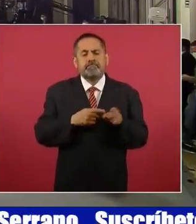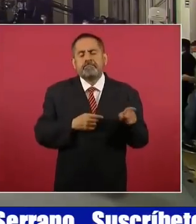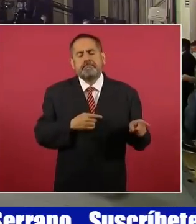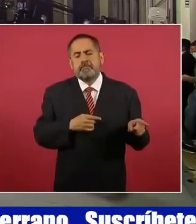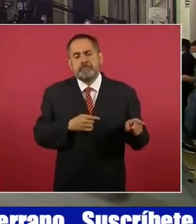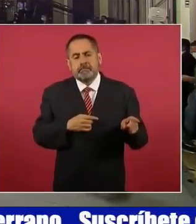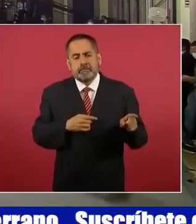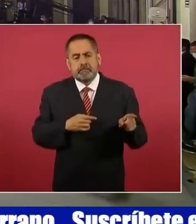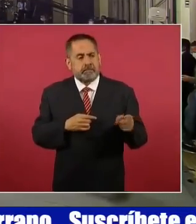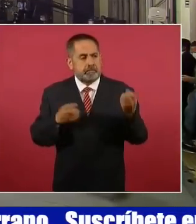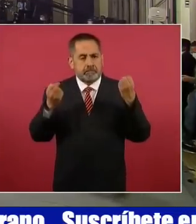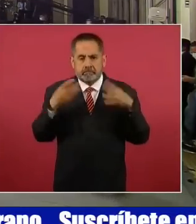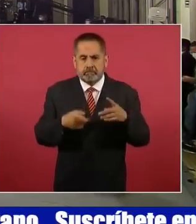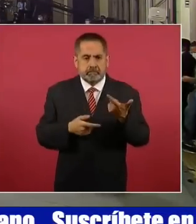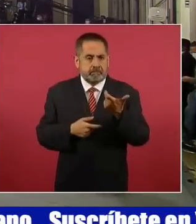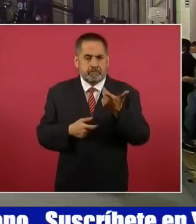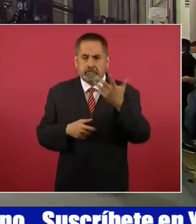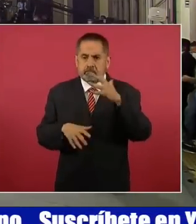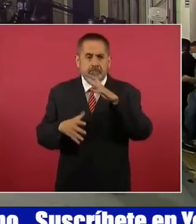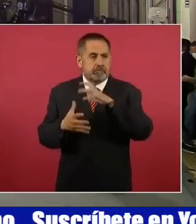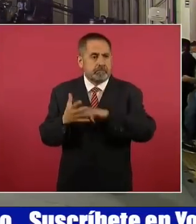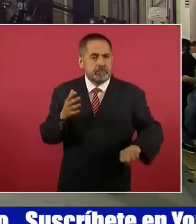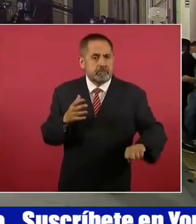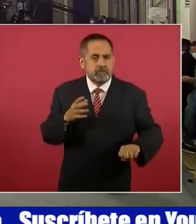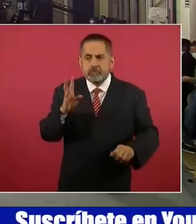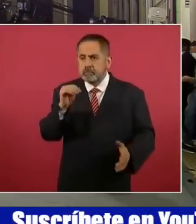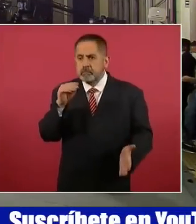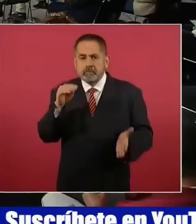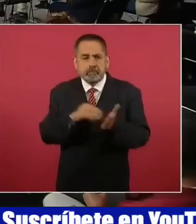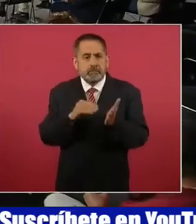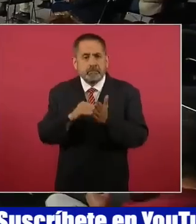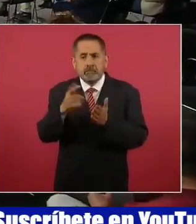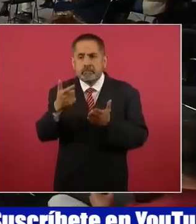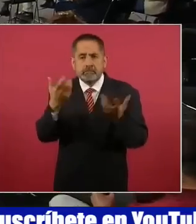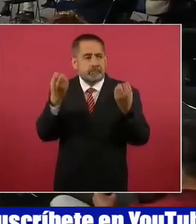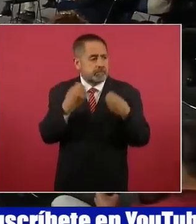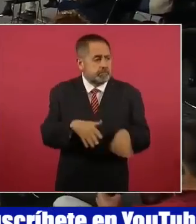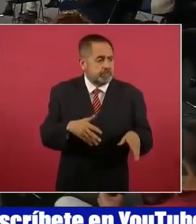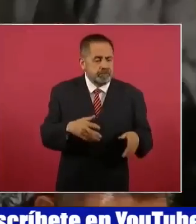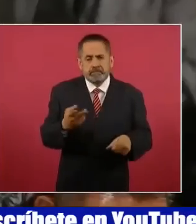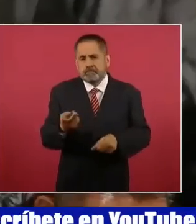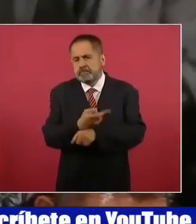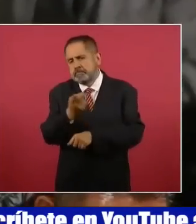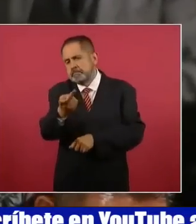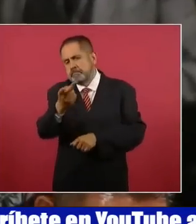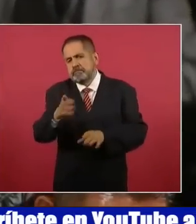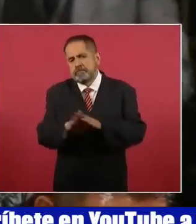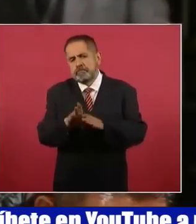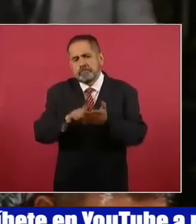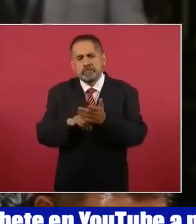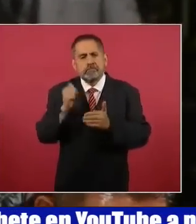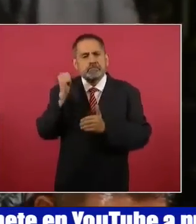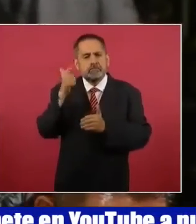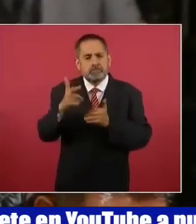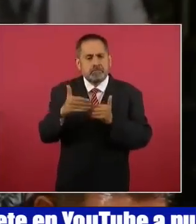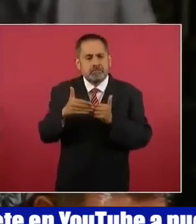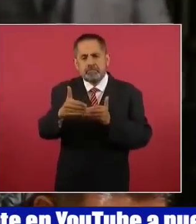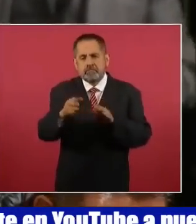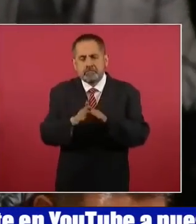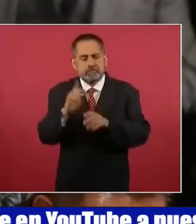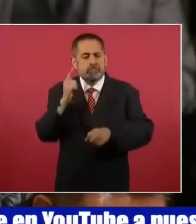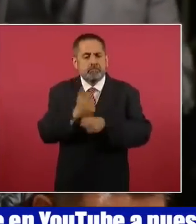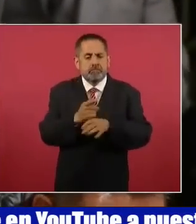es verdaderamente la mejor cara que tiene Proceso, la forma en la que pues se exhiben de cuerpo